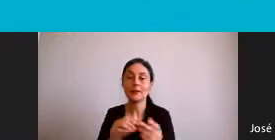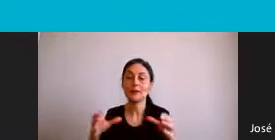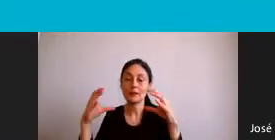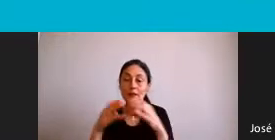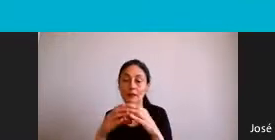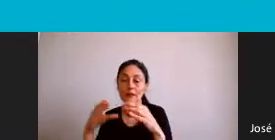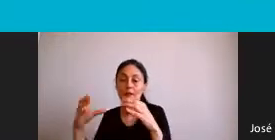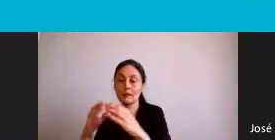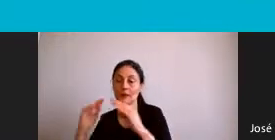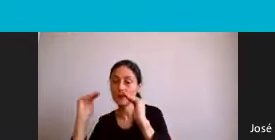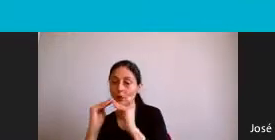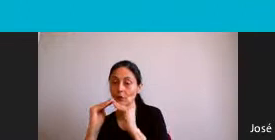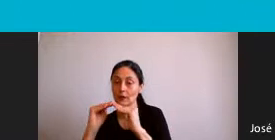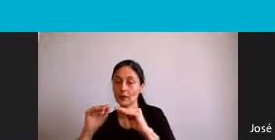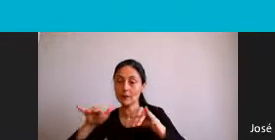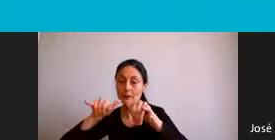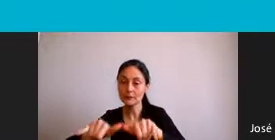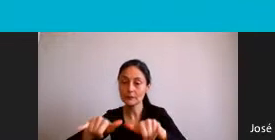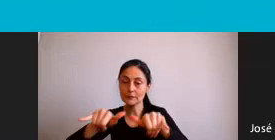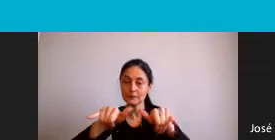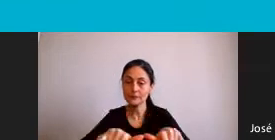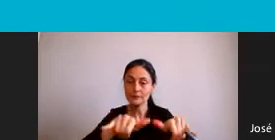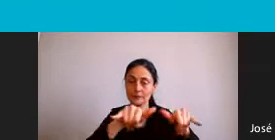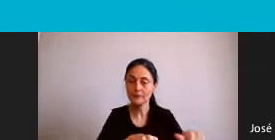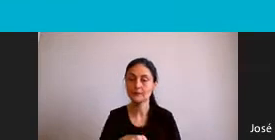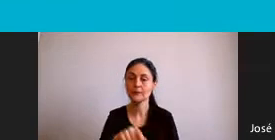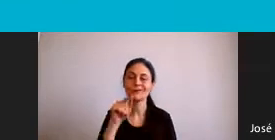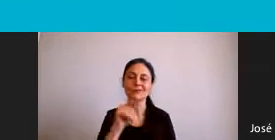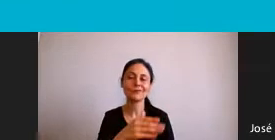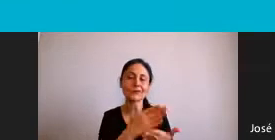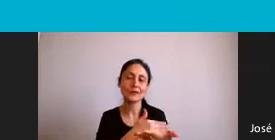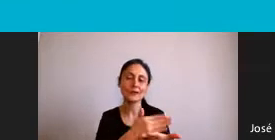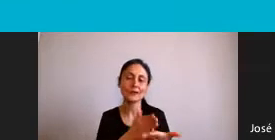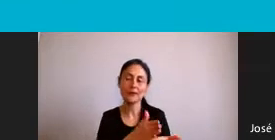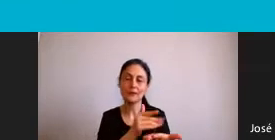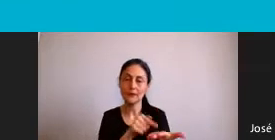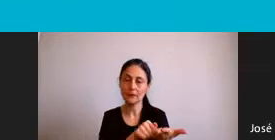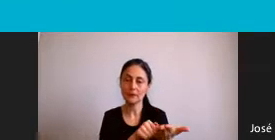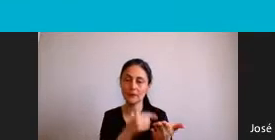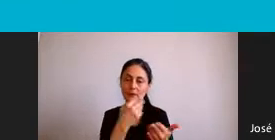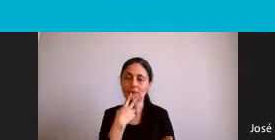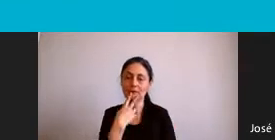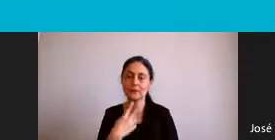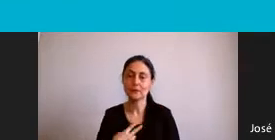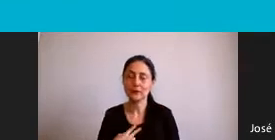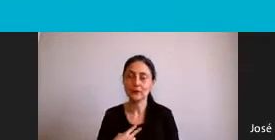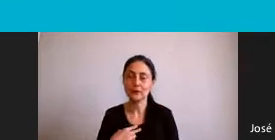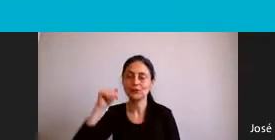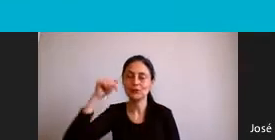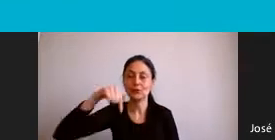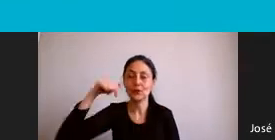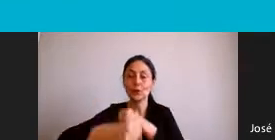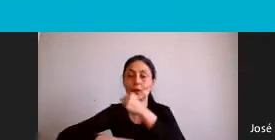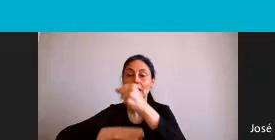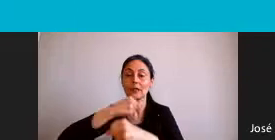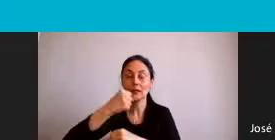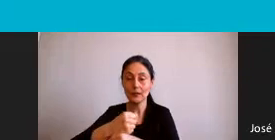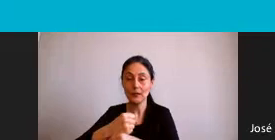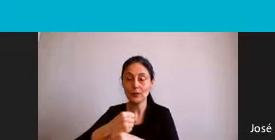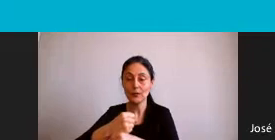de movimiento, etcétera. Entonces, estas medidas y todo lo que hemos vivido durante este año 8